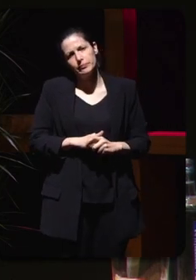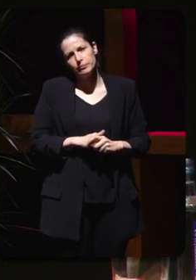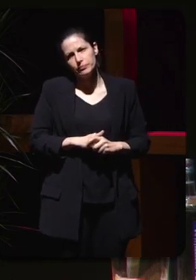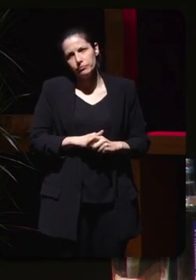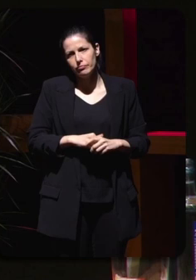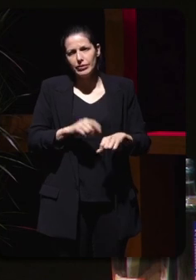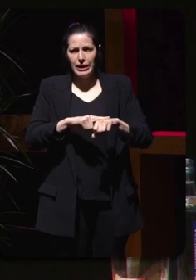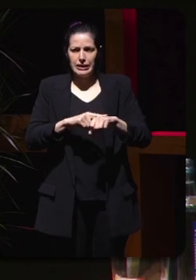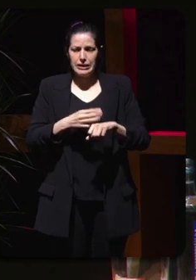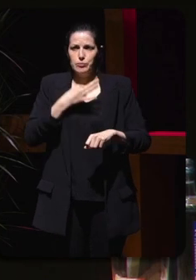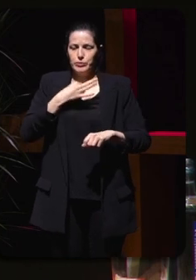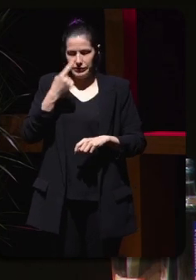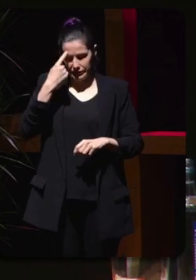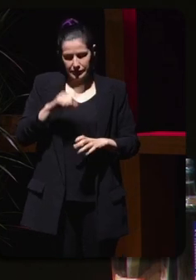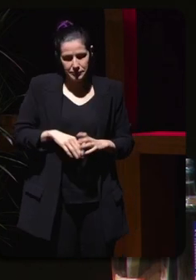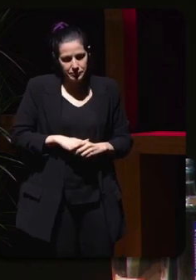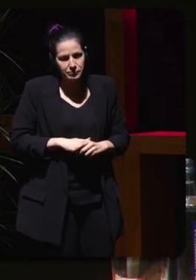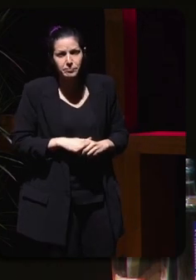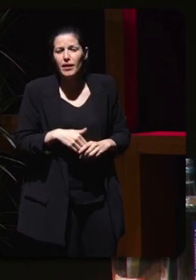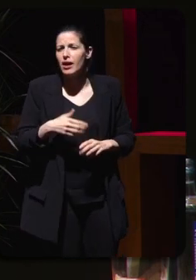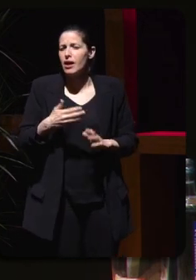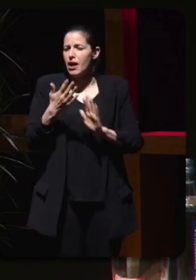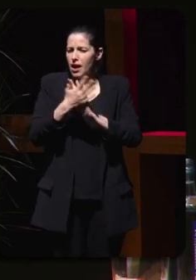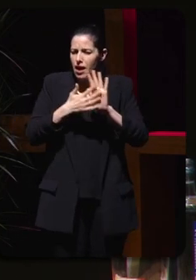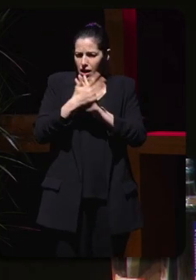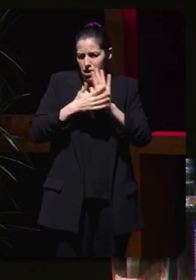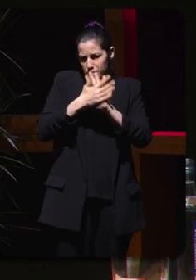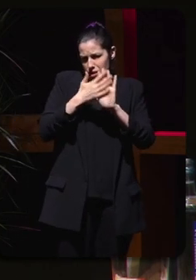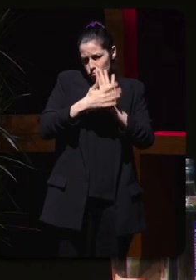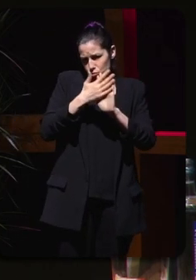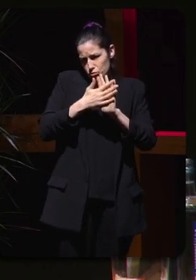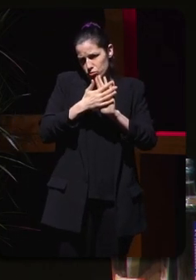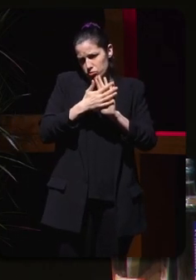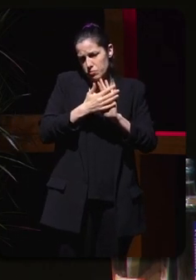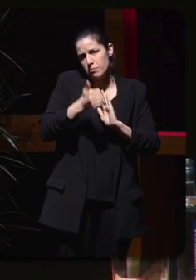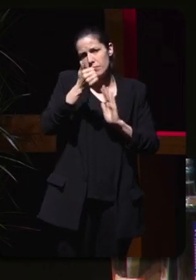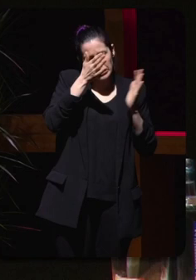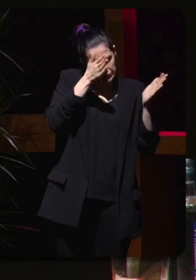no me queda mucho tiempo, ¿no? Sí. No, porque el de lo que comentabais antes, en cuanto ya para centrarnos en el tema